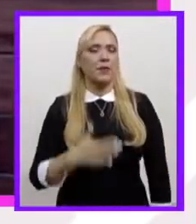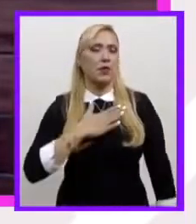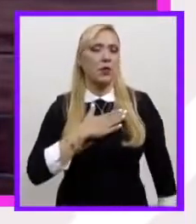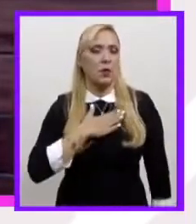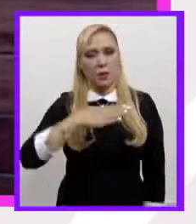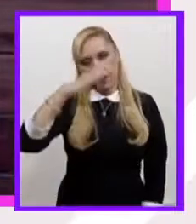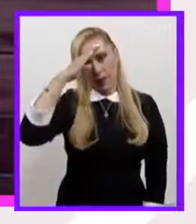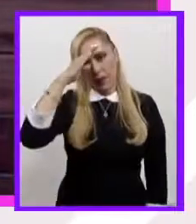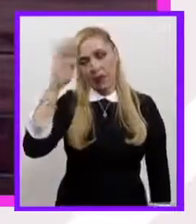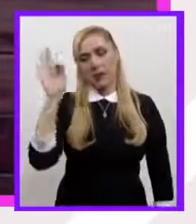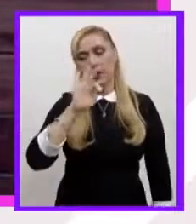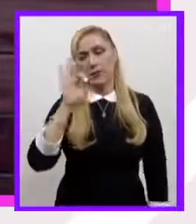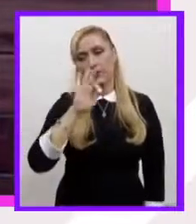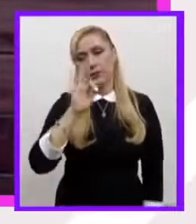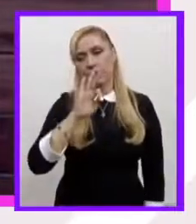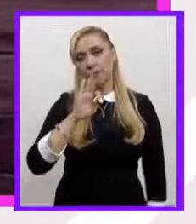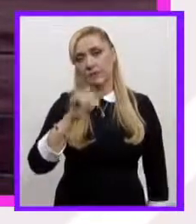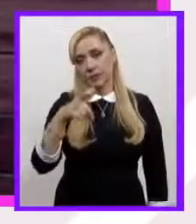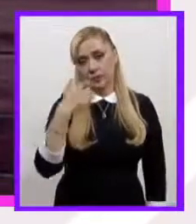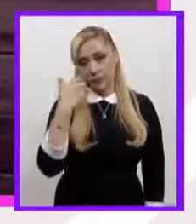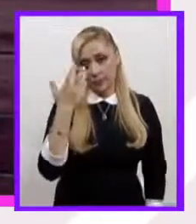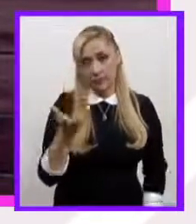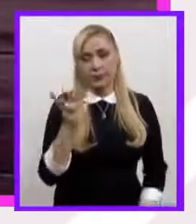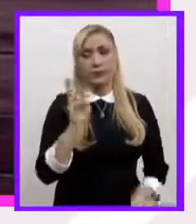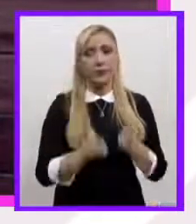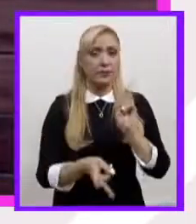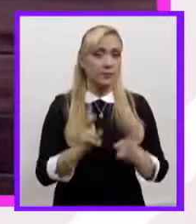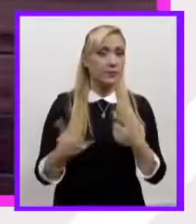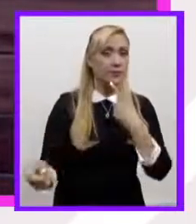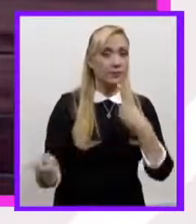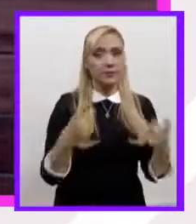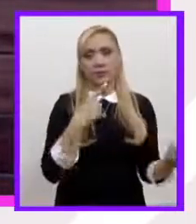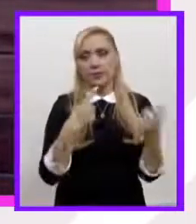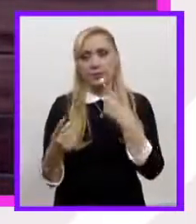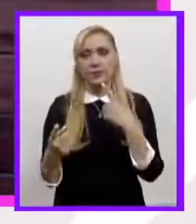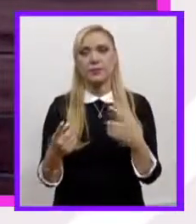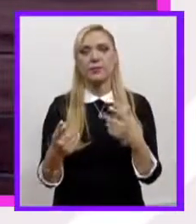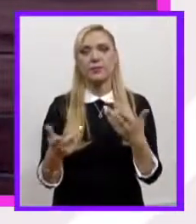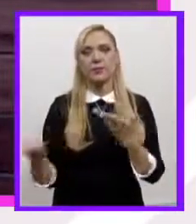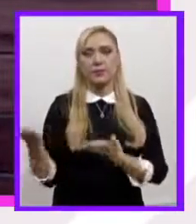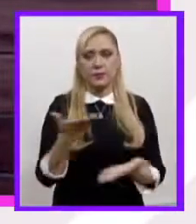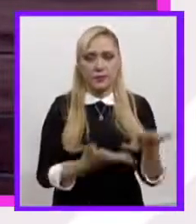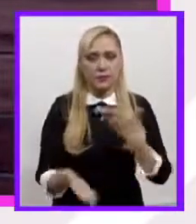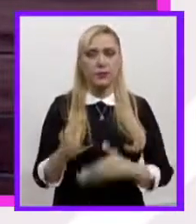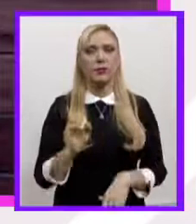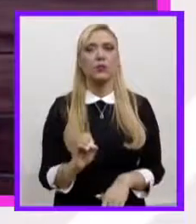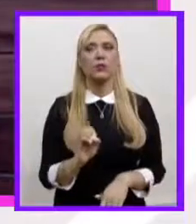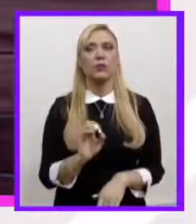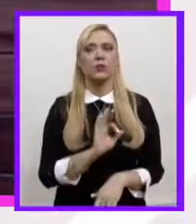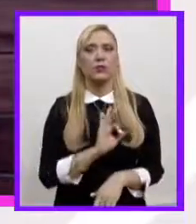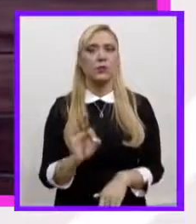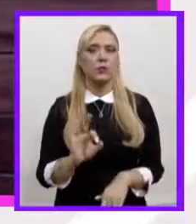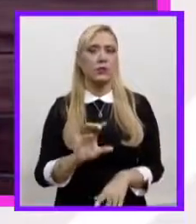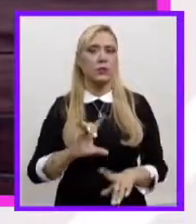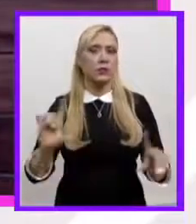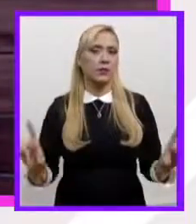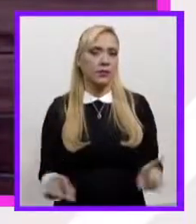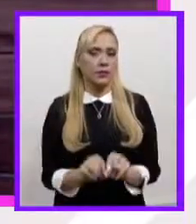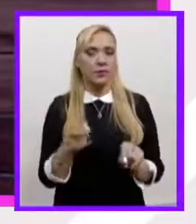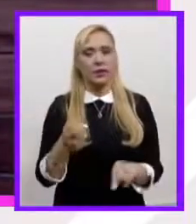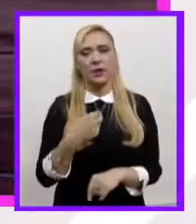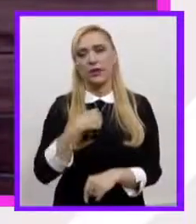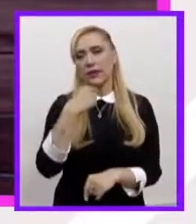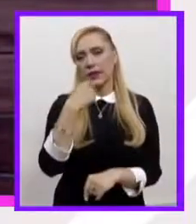que si quieres que retomemos el diálogo para que pueda haber una interacción, o puedo concluir con esta idea